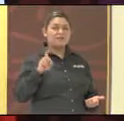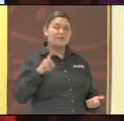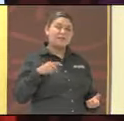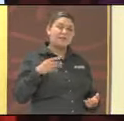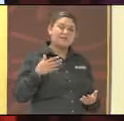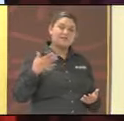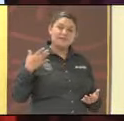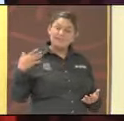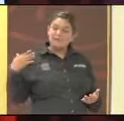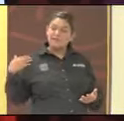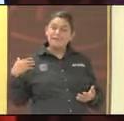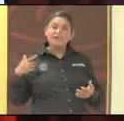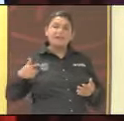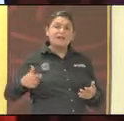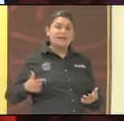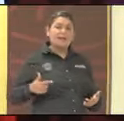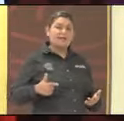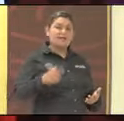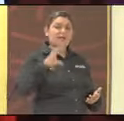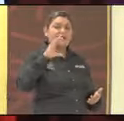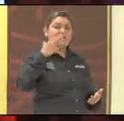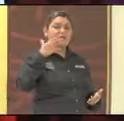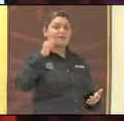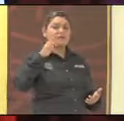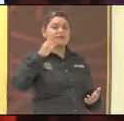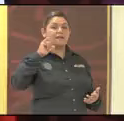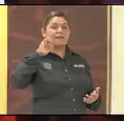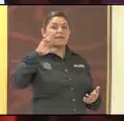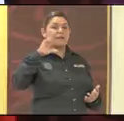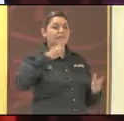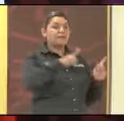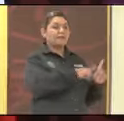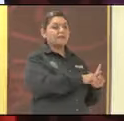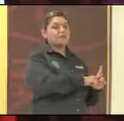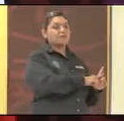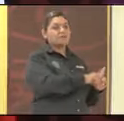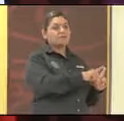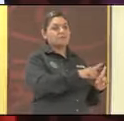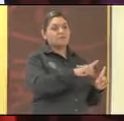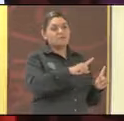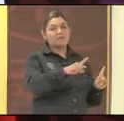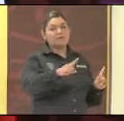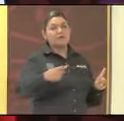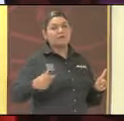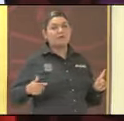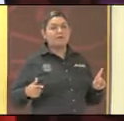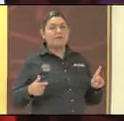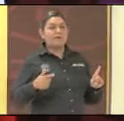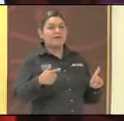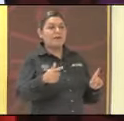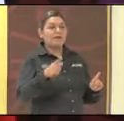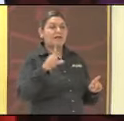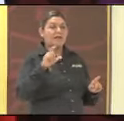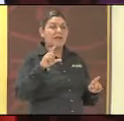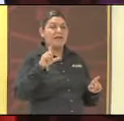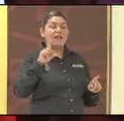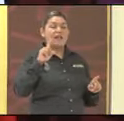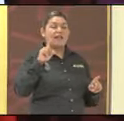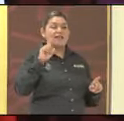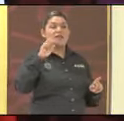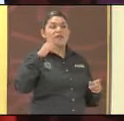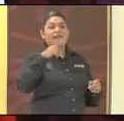transitó desde la laguna de Chairiel, que es donde estuvo 12 años, la transitamos aquí, aquí estamos en la bocatoma de la planta